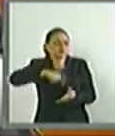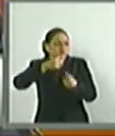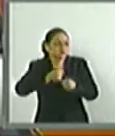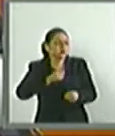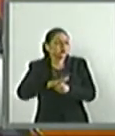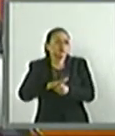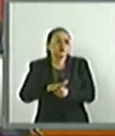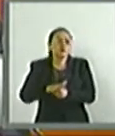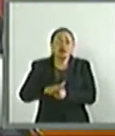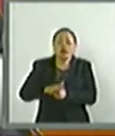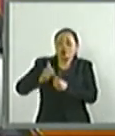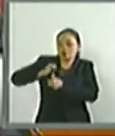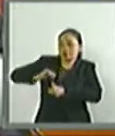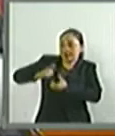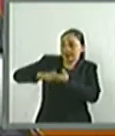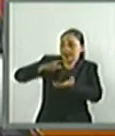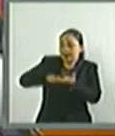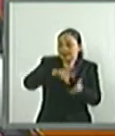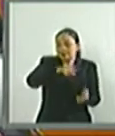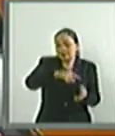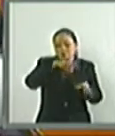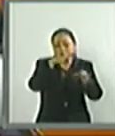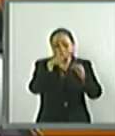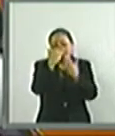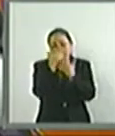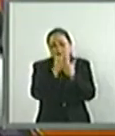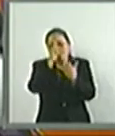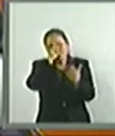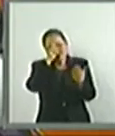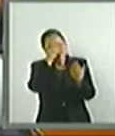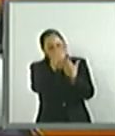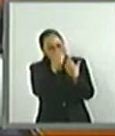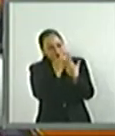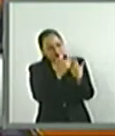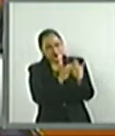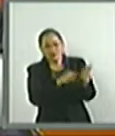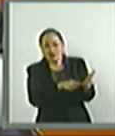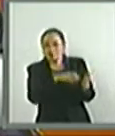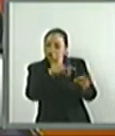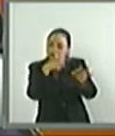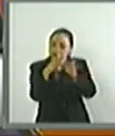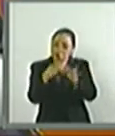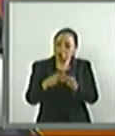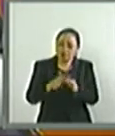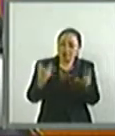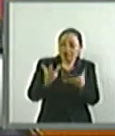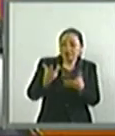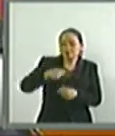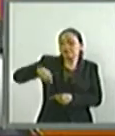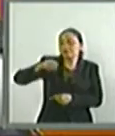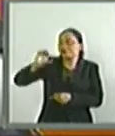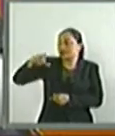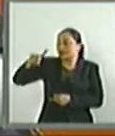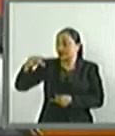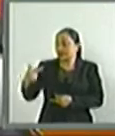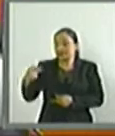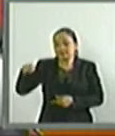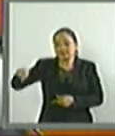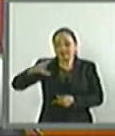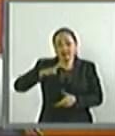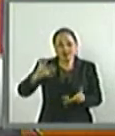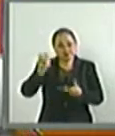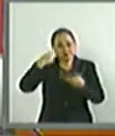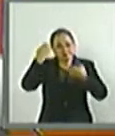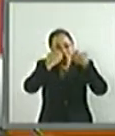de que si la autoridad penitenciaria da cumplimiento cabal a las evaluaciones y a las observaciones realizadas por la CNDH en